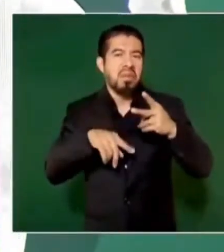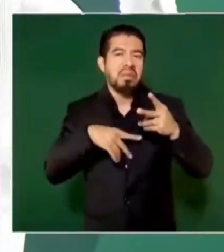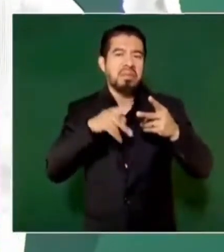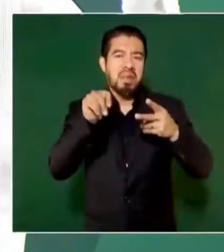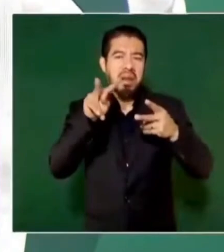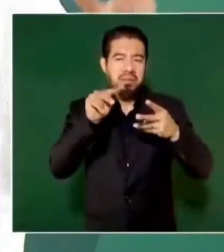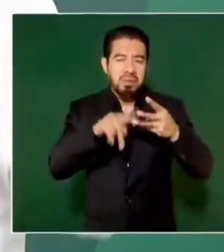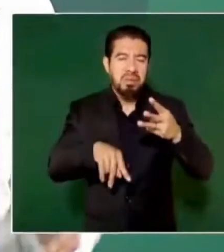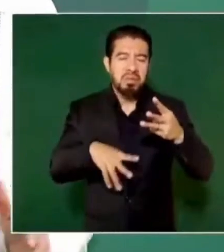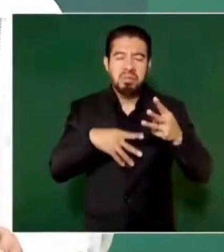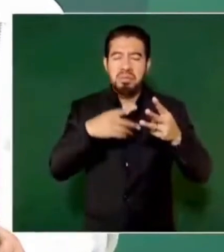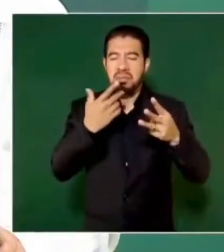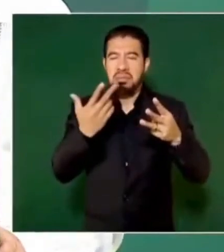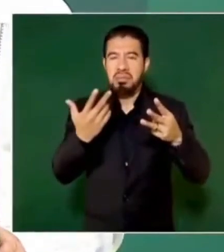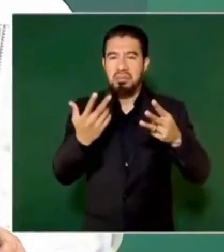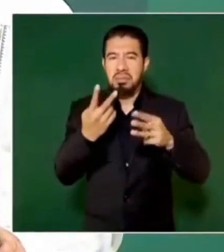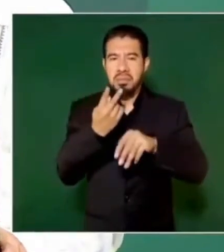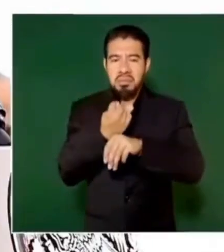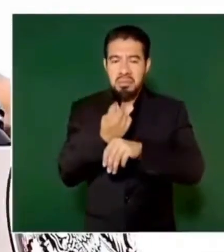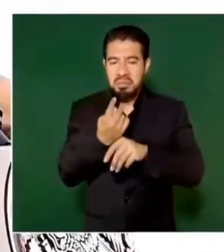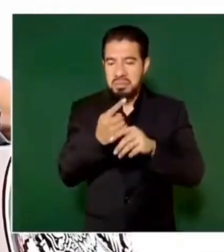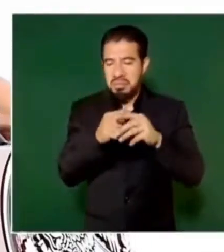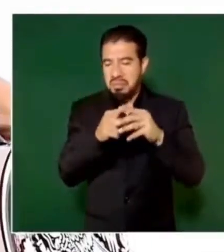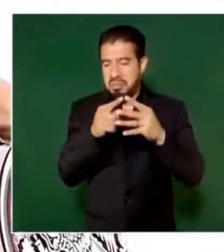de manera